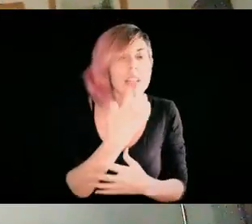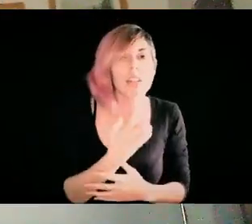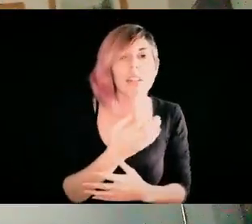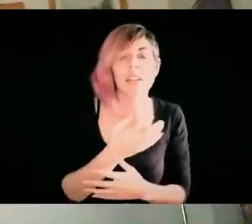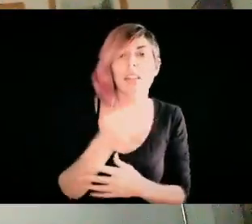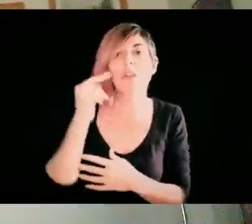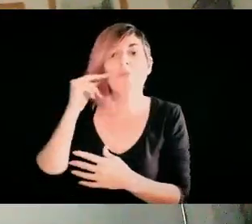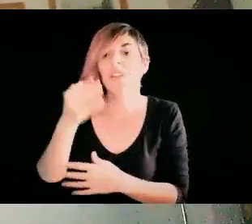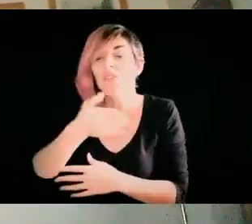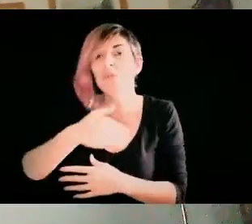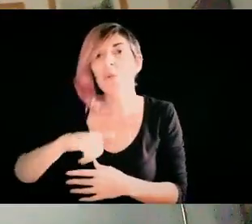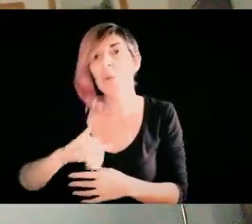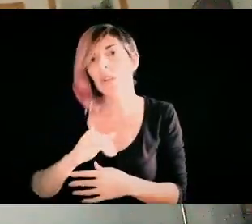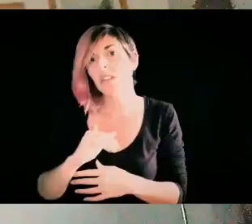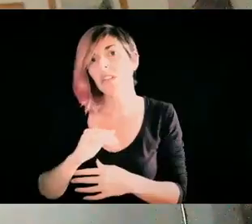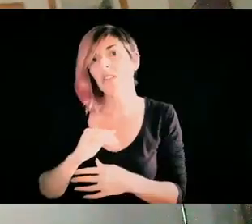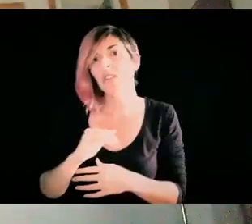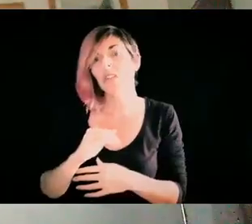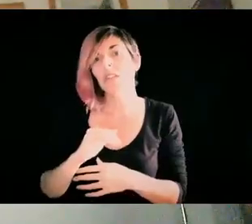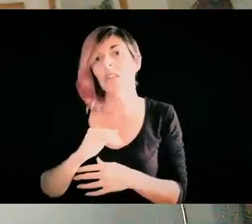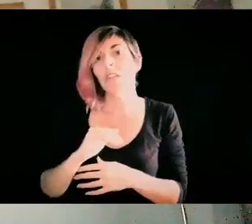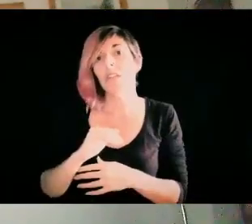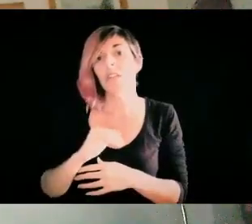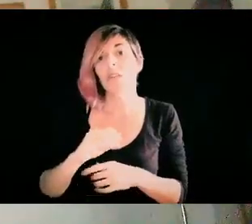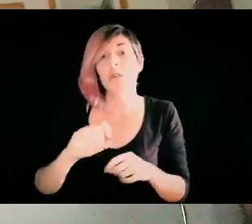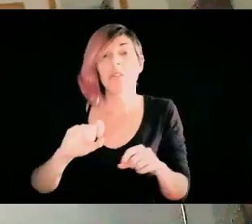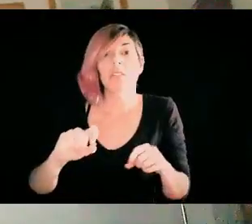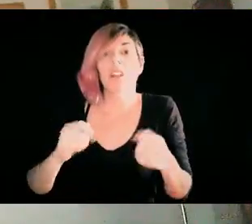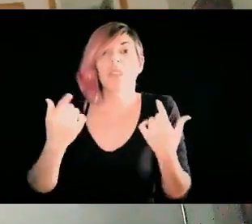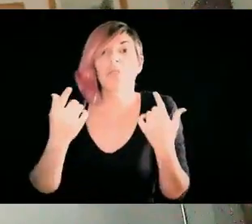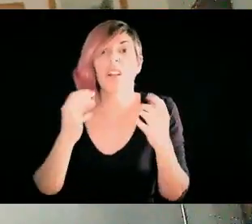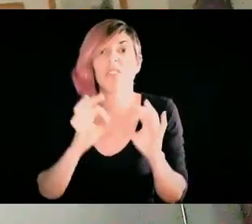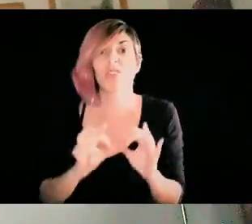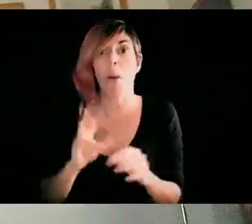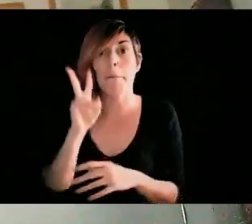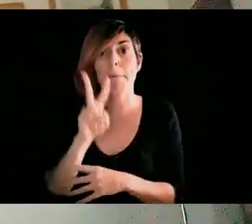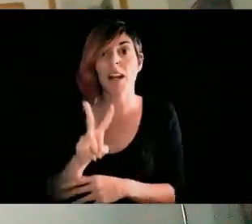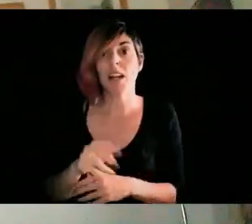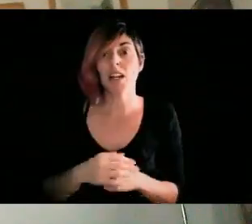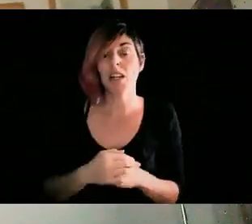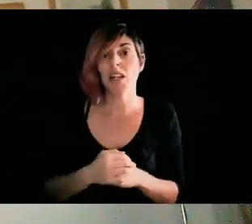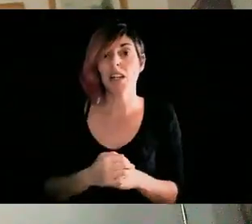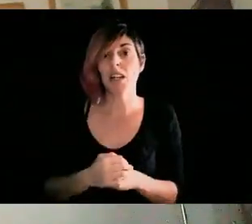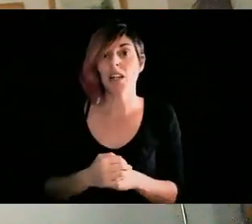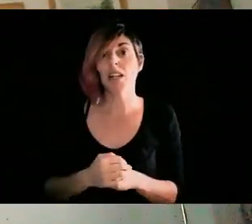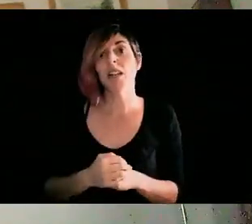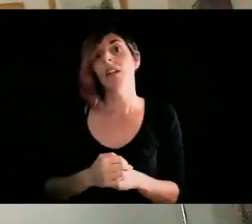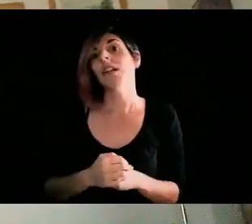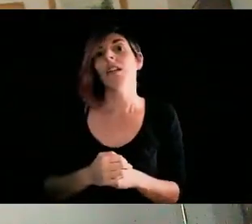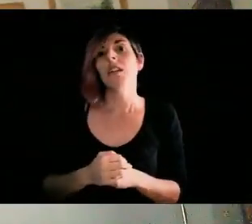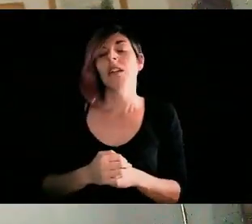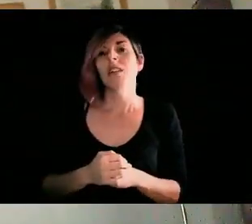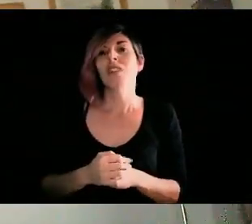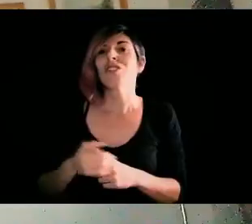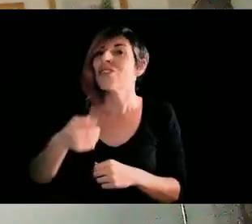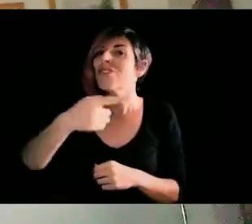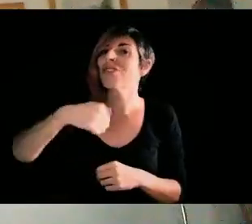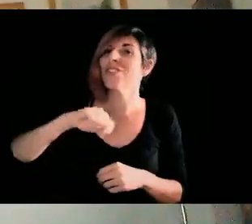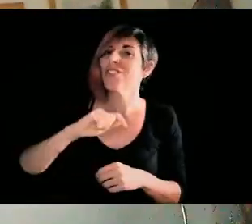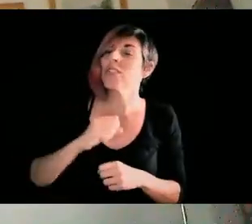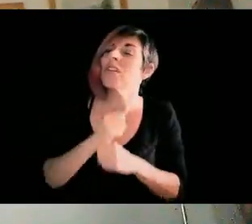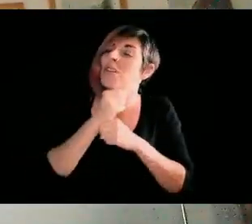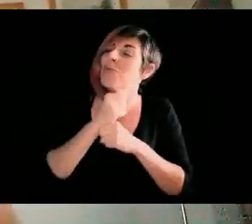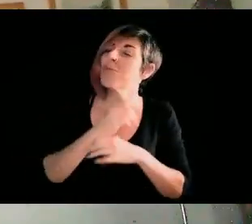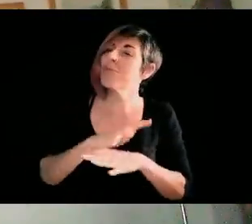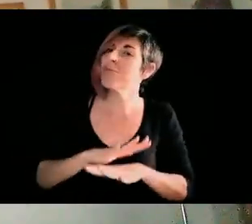con nuestra tristeza y con nuestro miedo, simplemente la concepción de que son naturales, de que es una reacción natural a lo que ocurre,